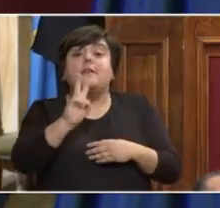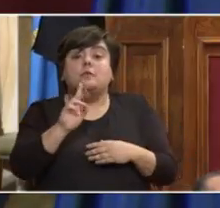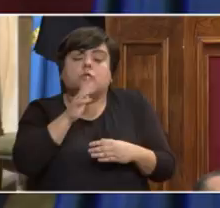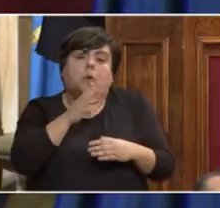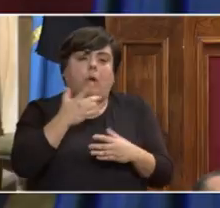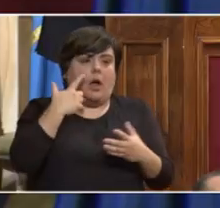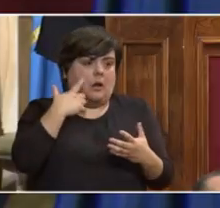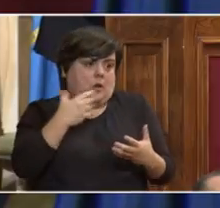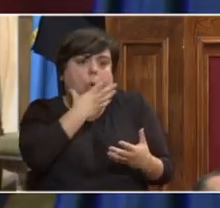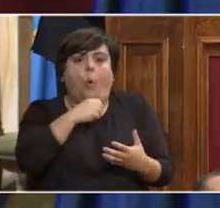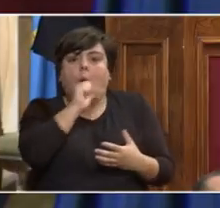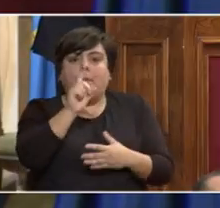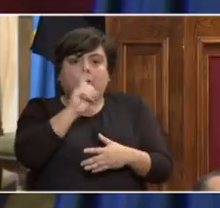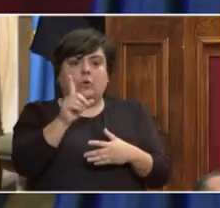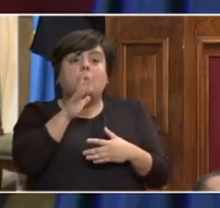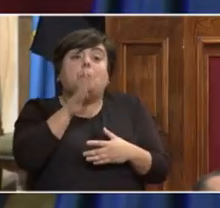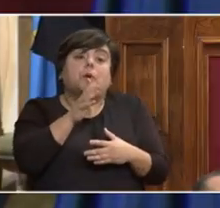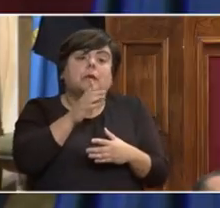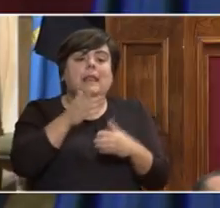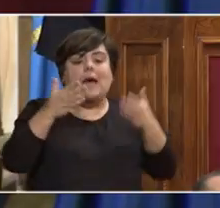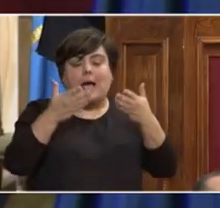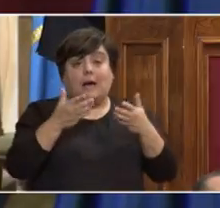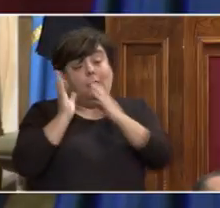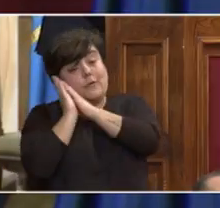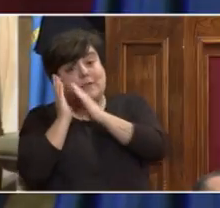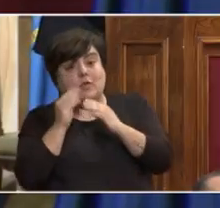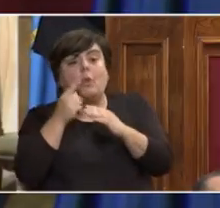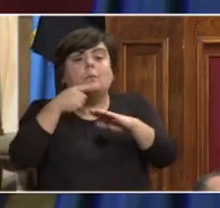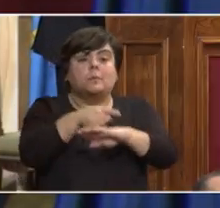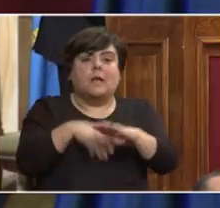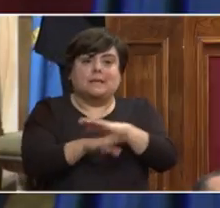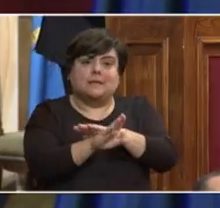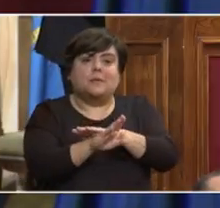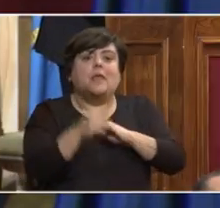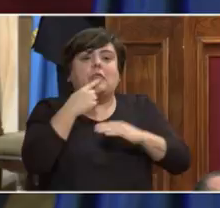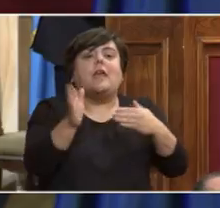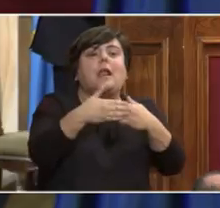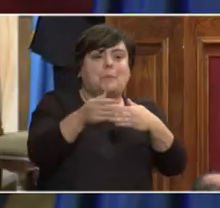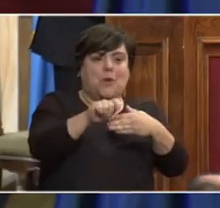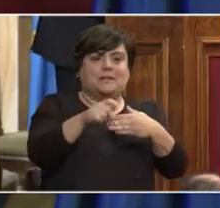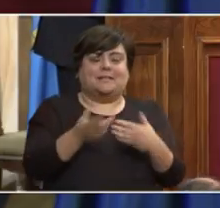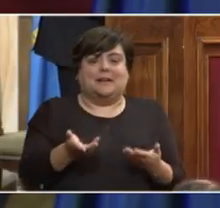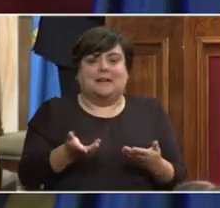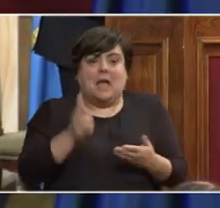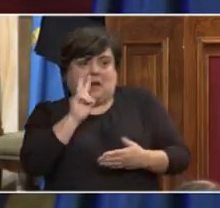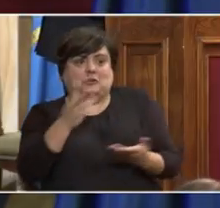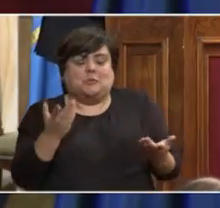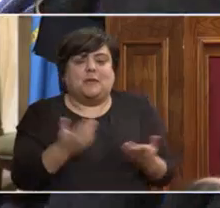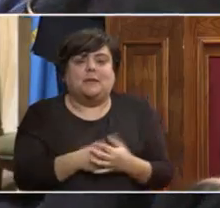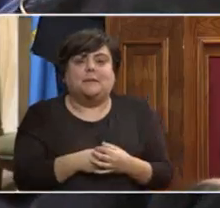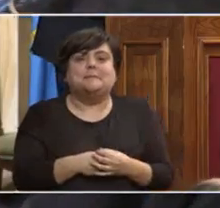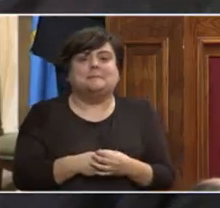belleza, sino porque cada vez que se colaba en su habitación le ordenaba «Cierra la puerta, oh, que van a Venus».